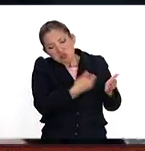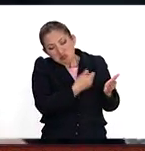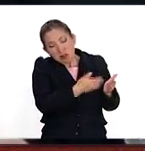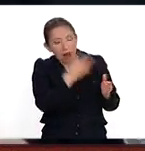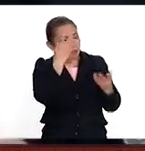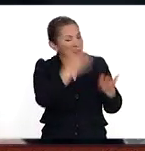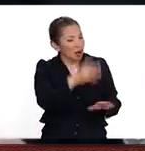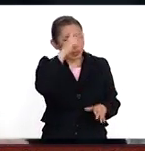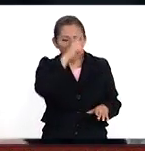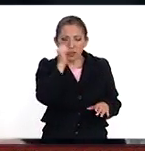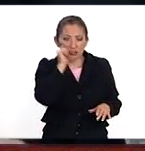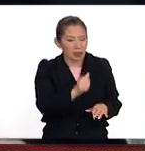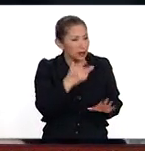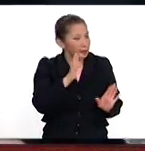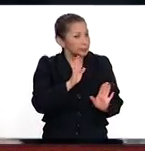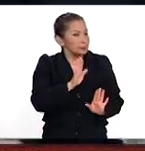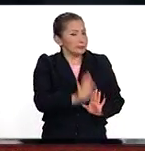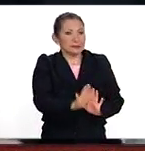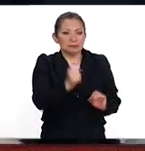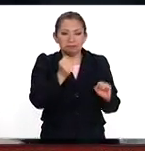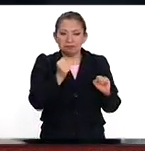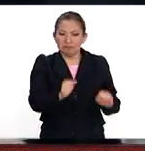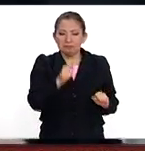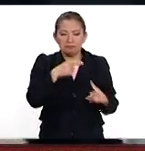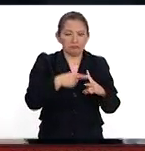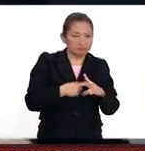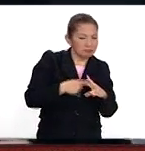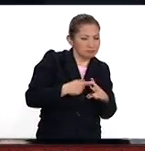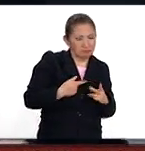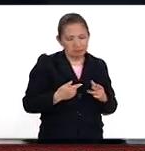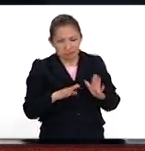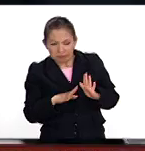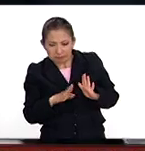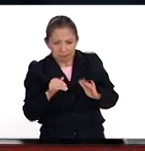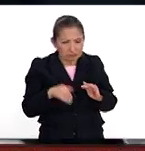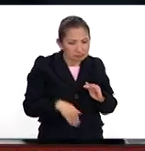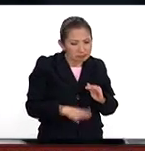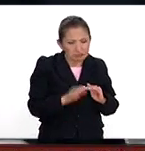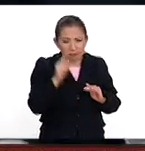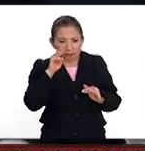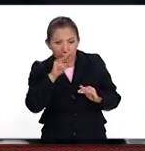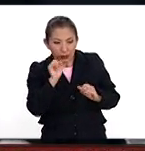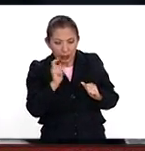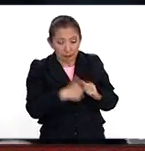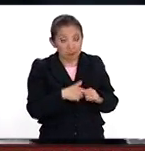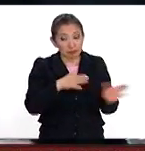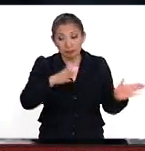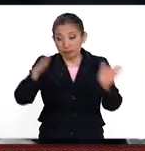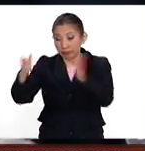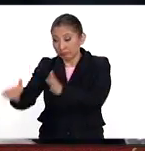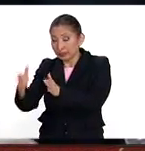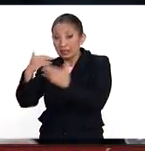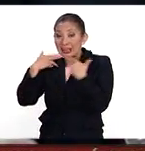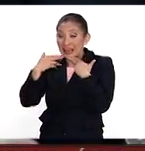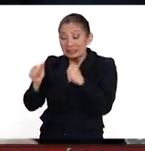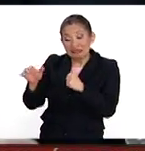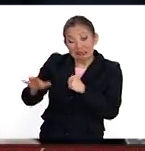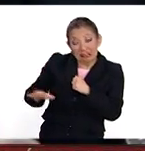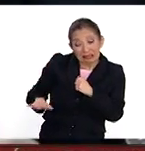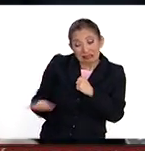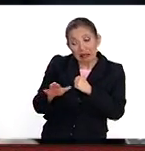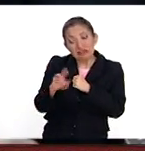Banco de México siempre es más conservador, se asegura de que las variables realmente ya muestren algo. En cambio, Hacienda,